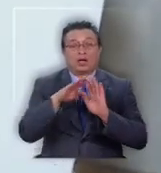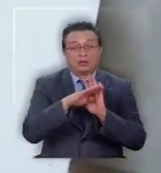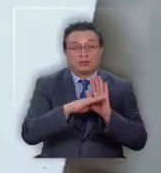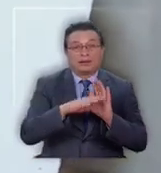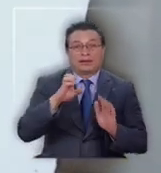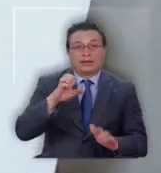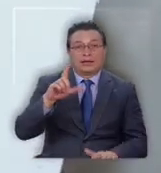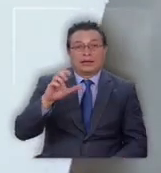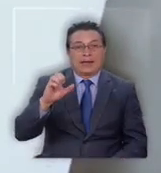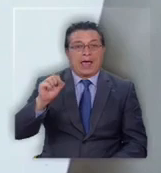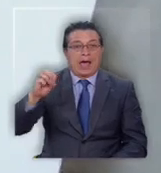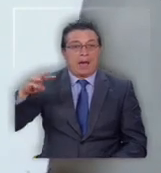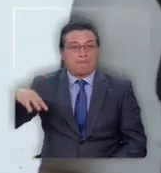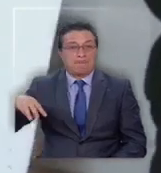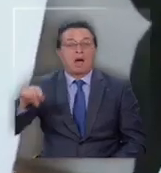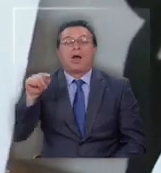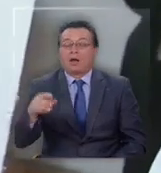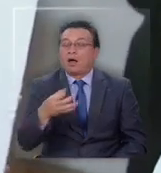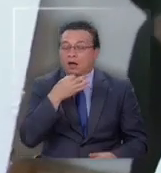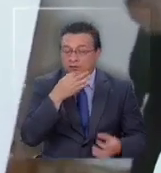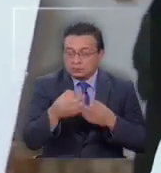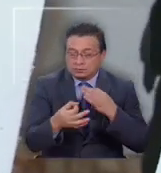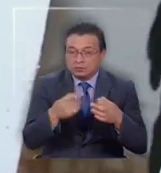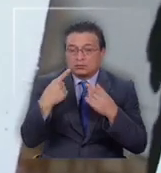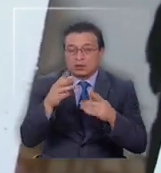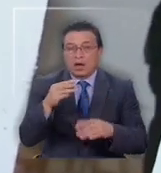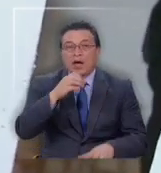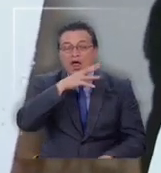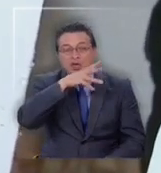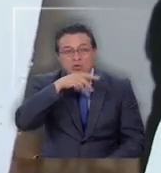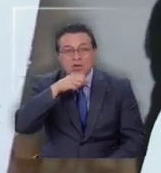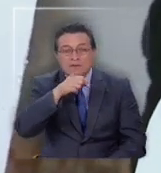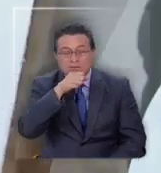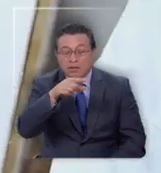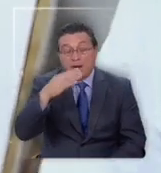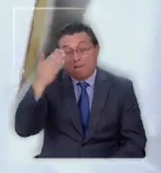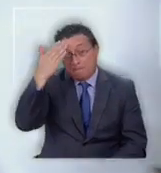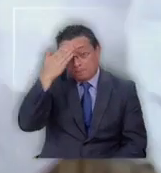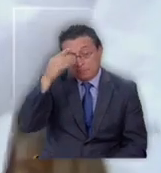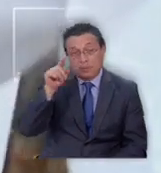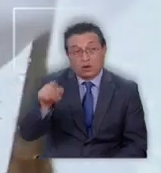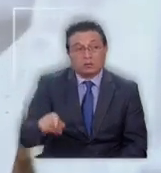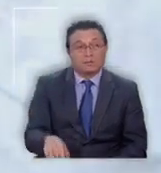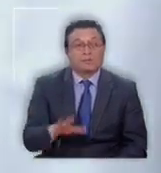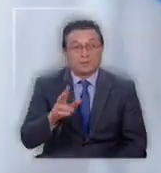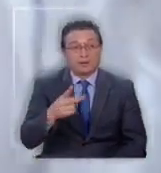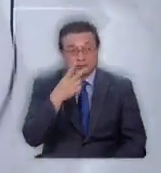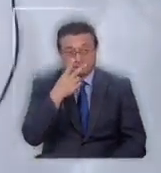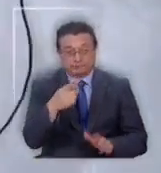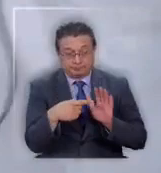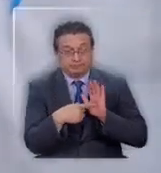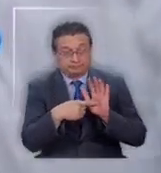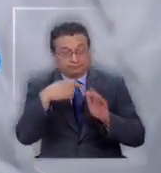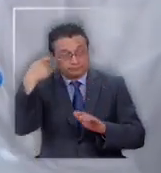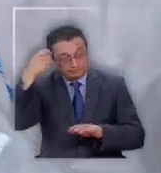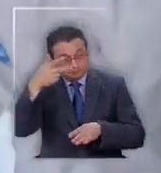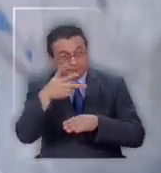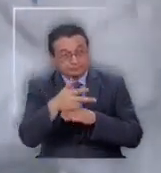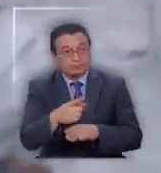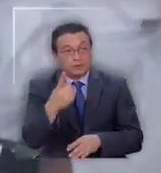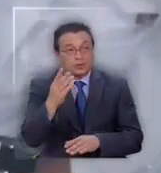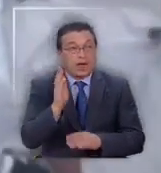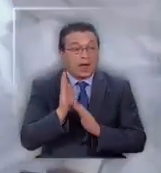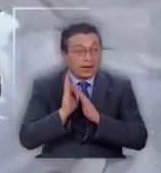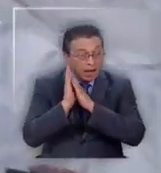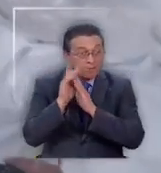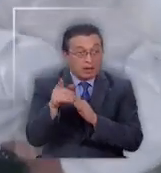EAM, es la idea de poder restablecer a los adultos mayores que son preocupantes. Claro, miren, mostremos acá un poquito porque una